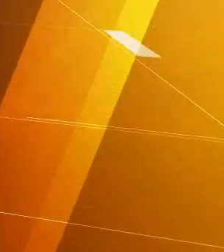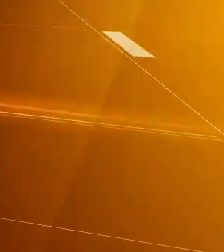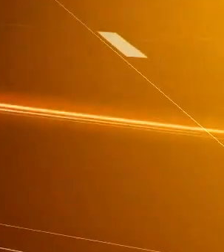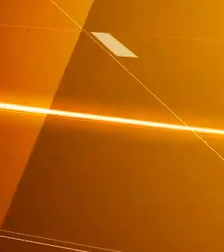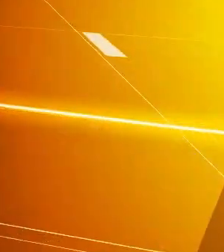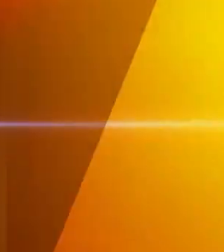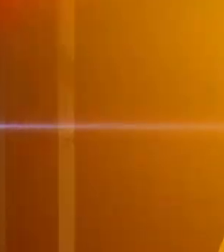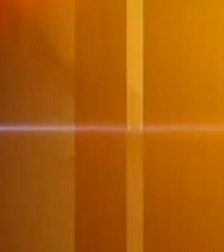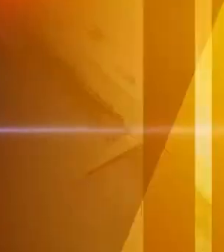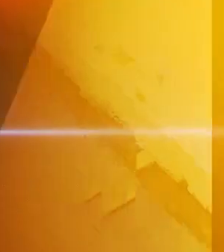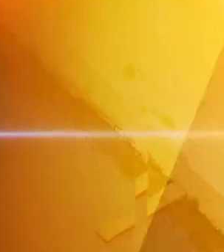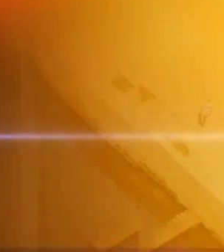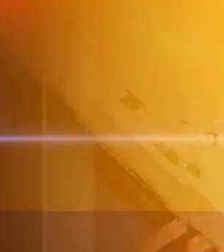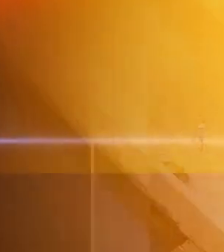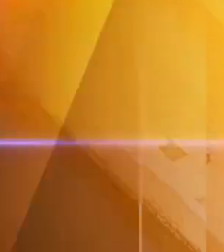Música